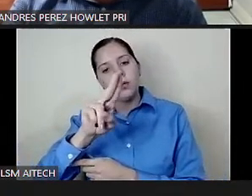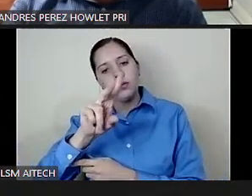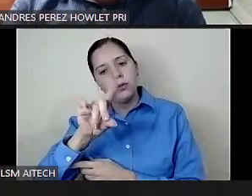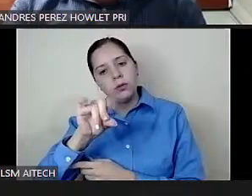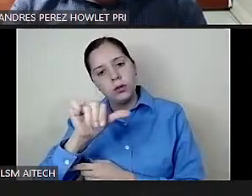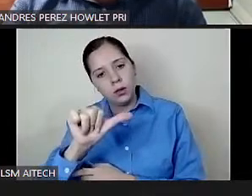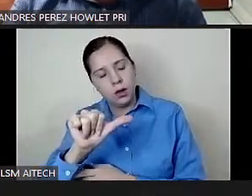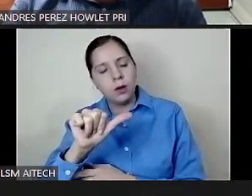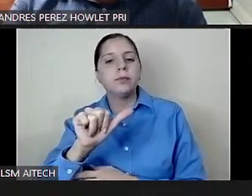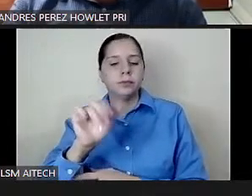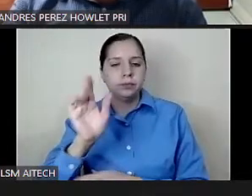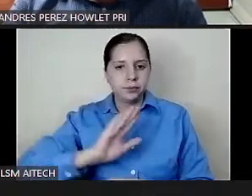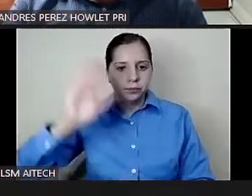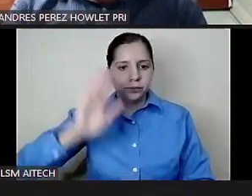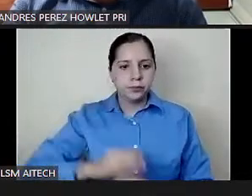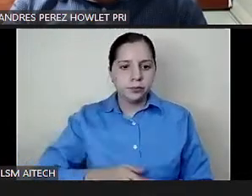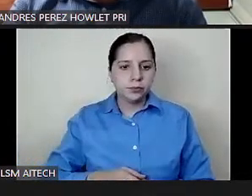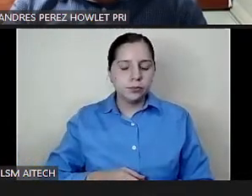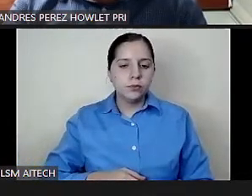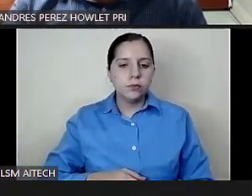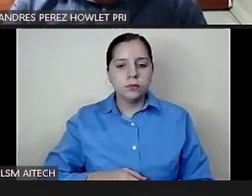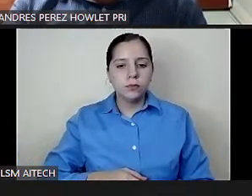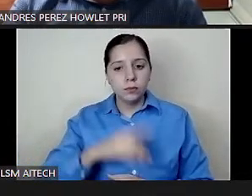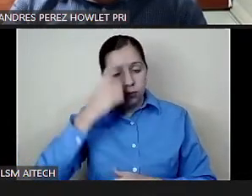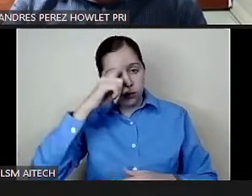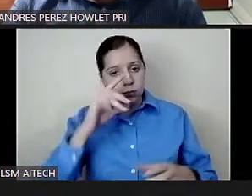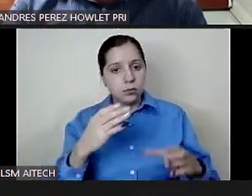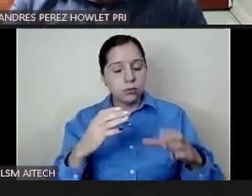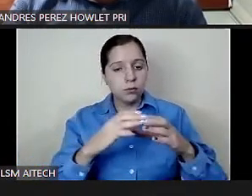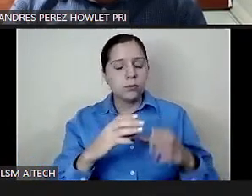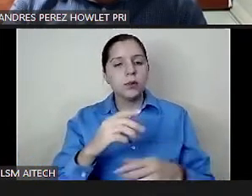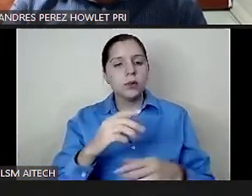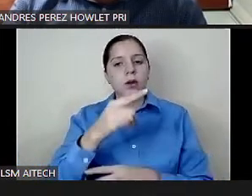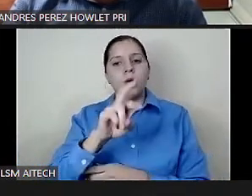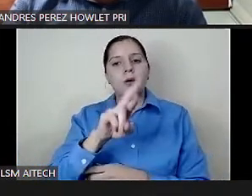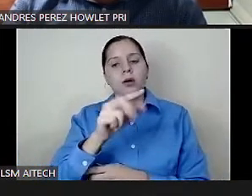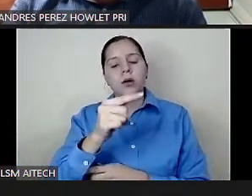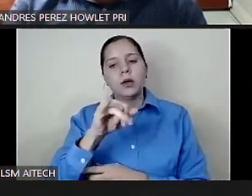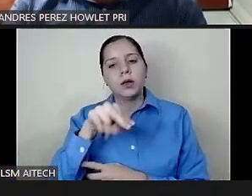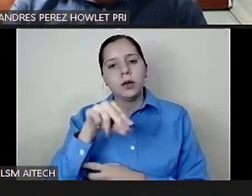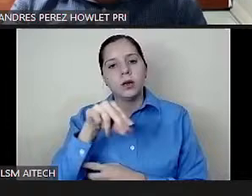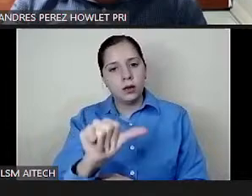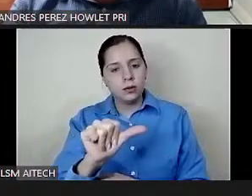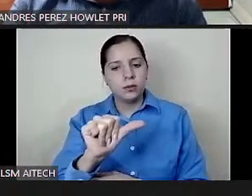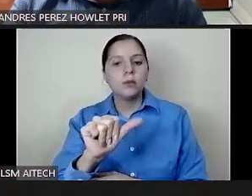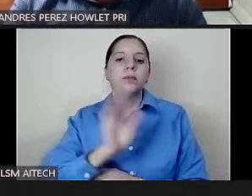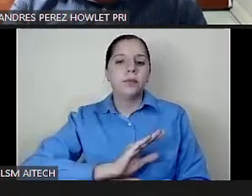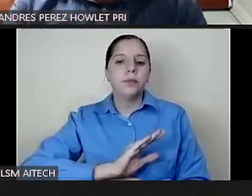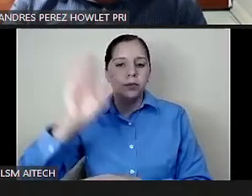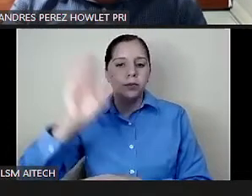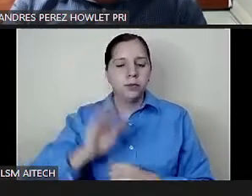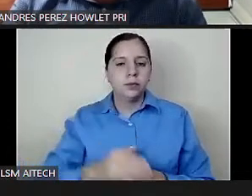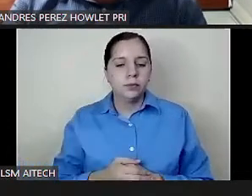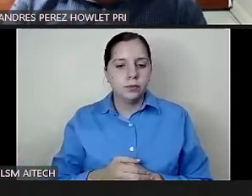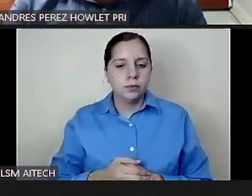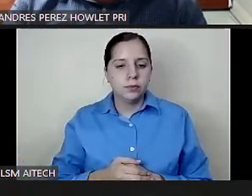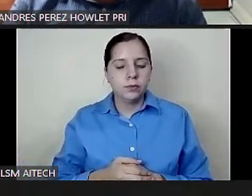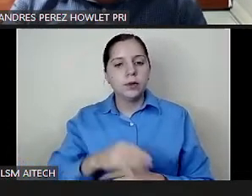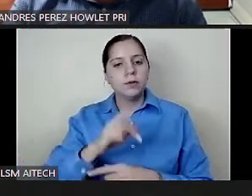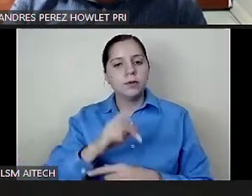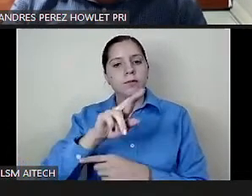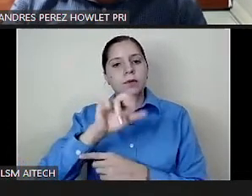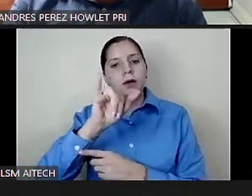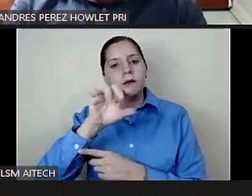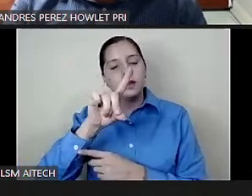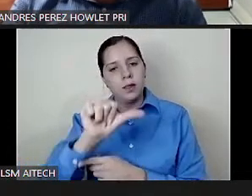Presente. Consejeras y consejeros electorales, Georgina Ávila Silva. Presente. Consejera Frida Libertad